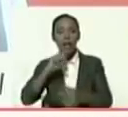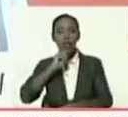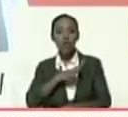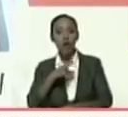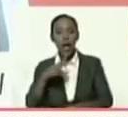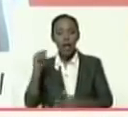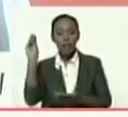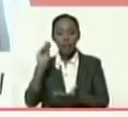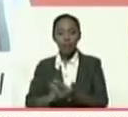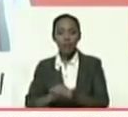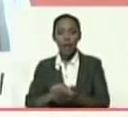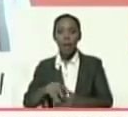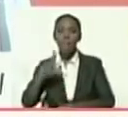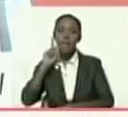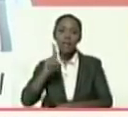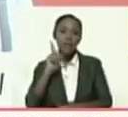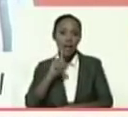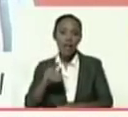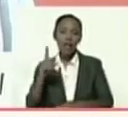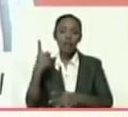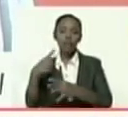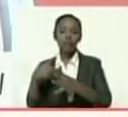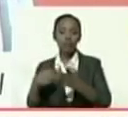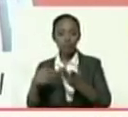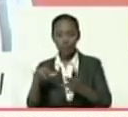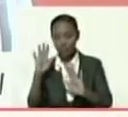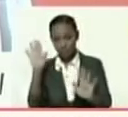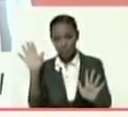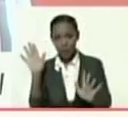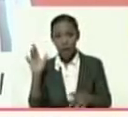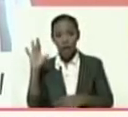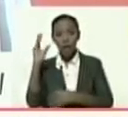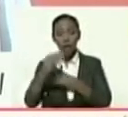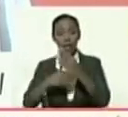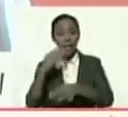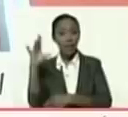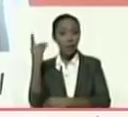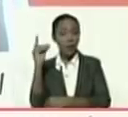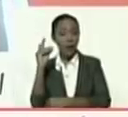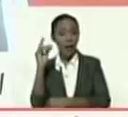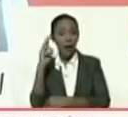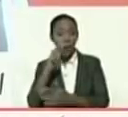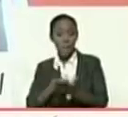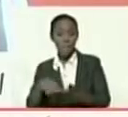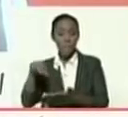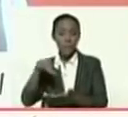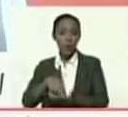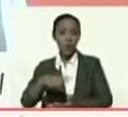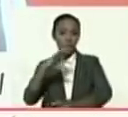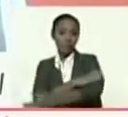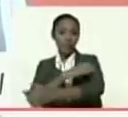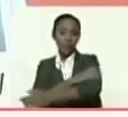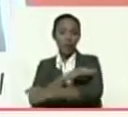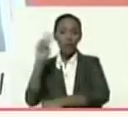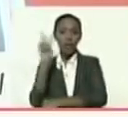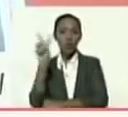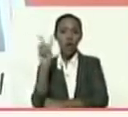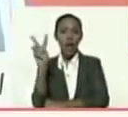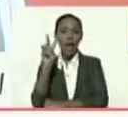la duda de fraude, de dictador y ya sabemos lo demás. Lo que ocurre en Bolivia está envalentonando a la oposición venezolana. ¿Cree que la